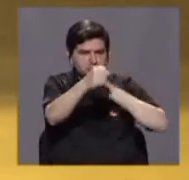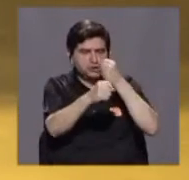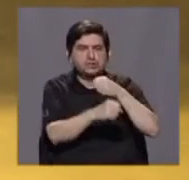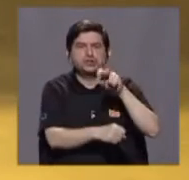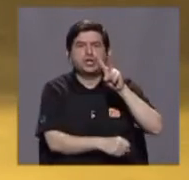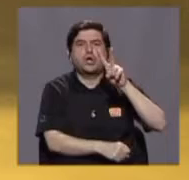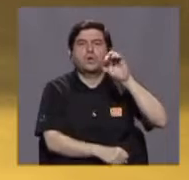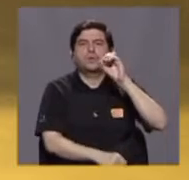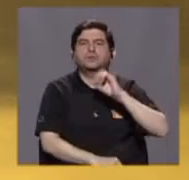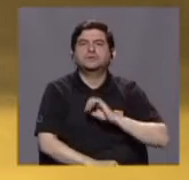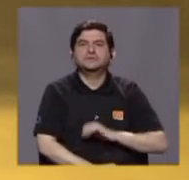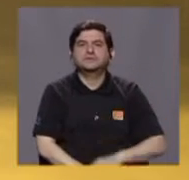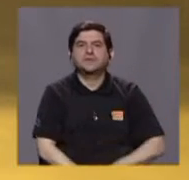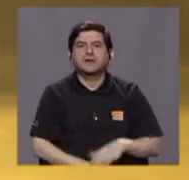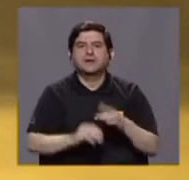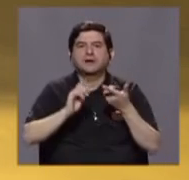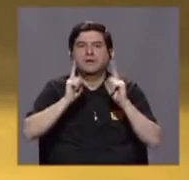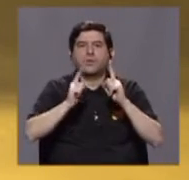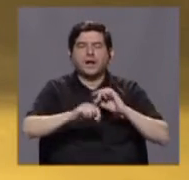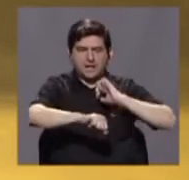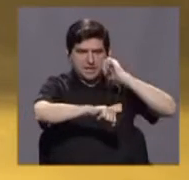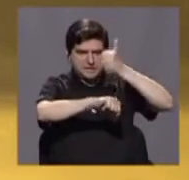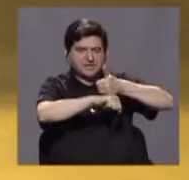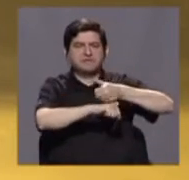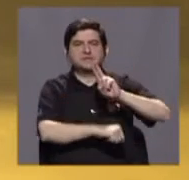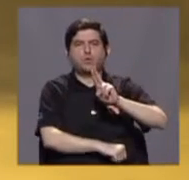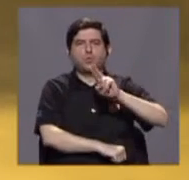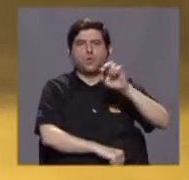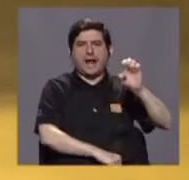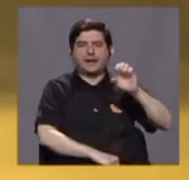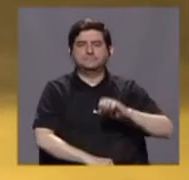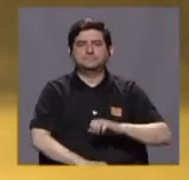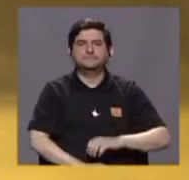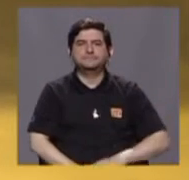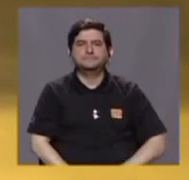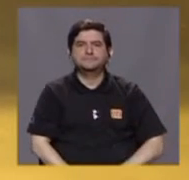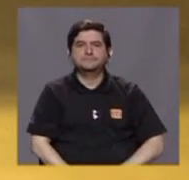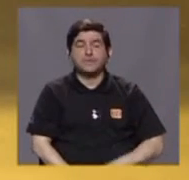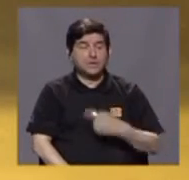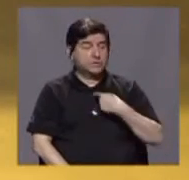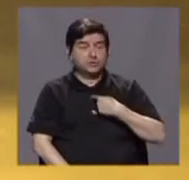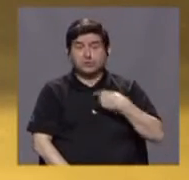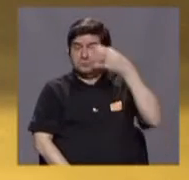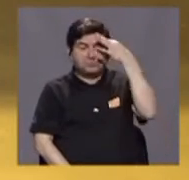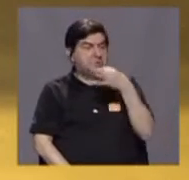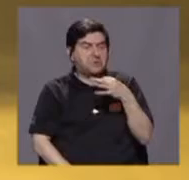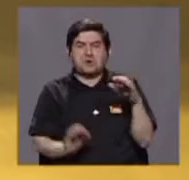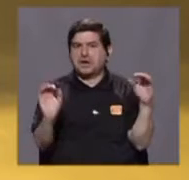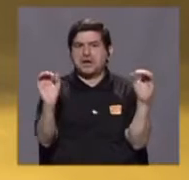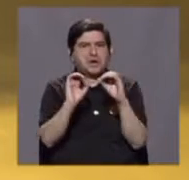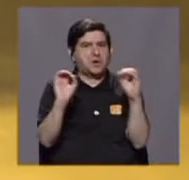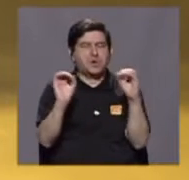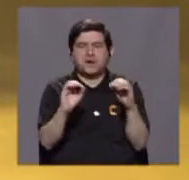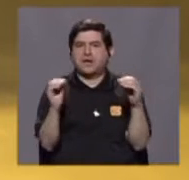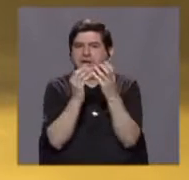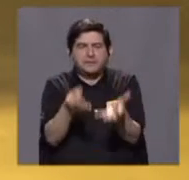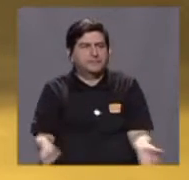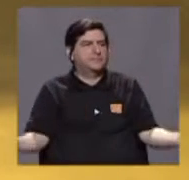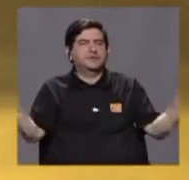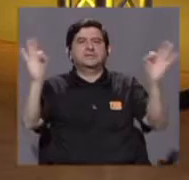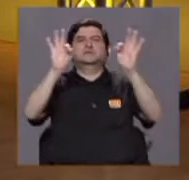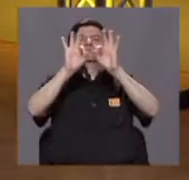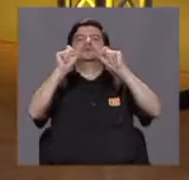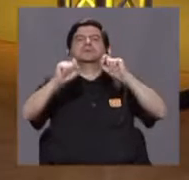XX fue la creación de la Unión Europea. No se me puede ocurrir nada más